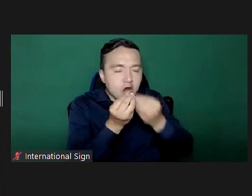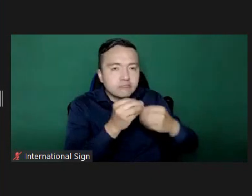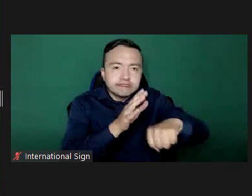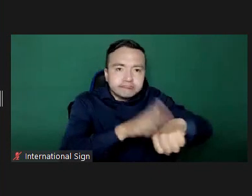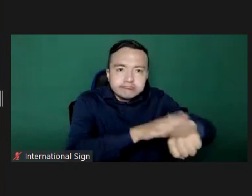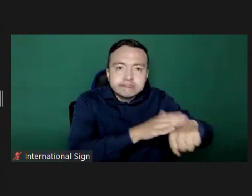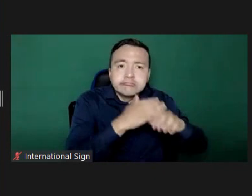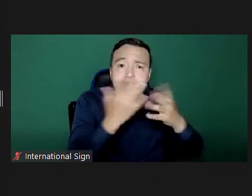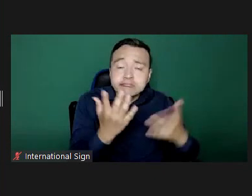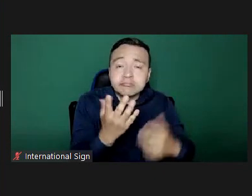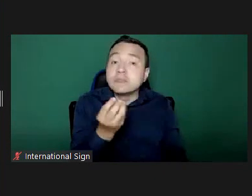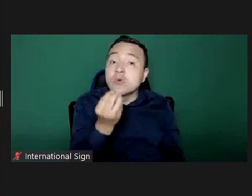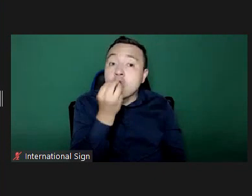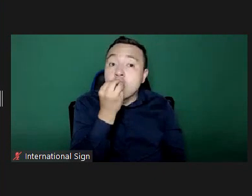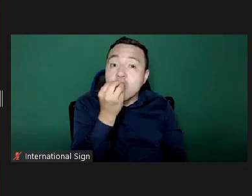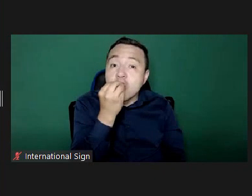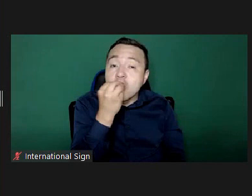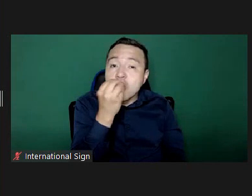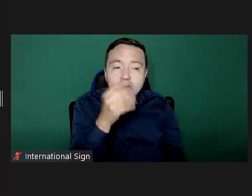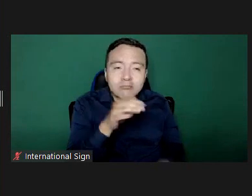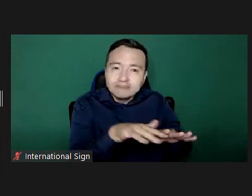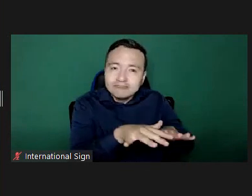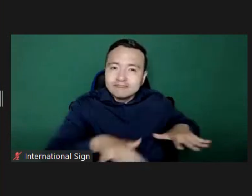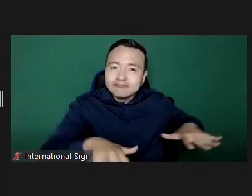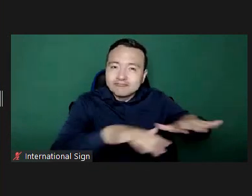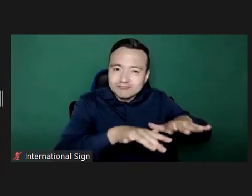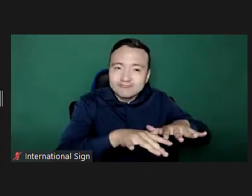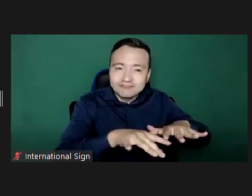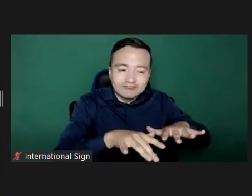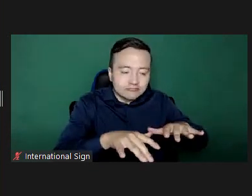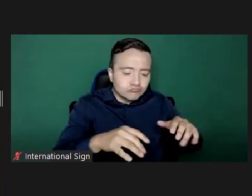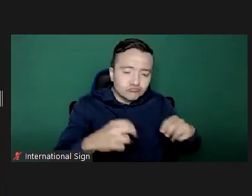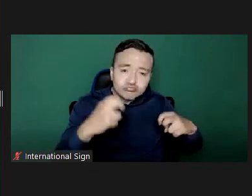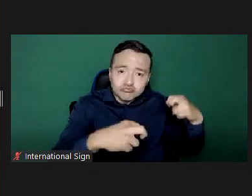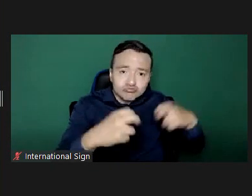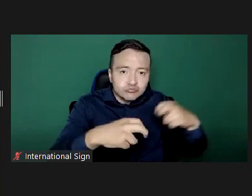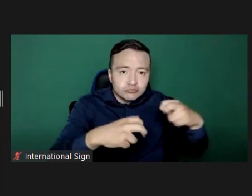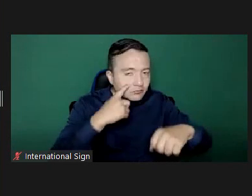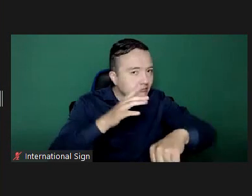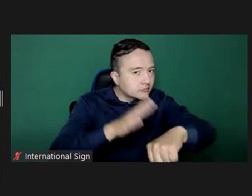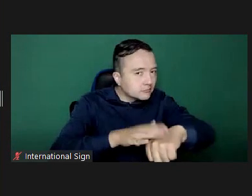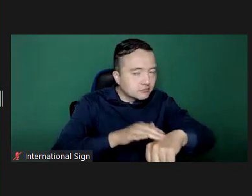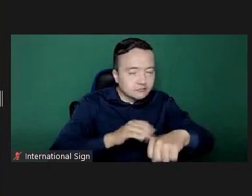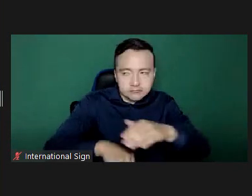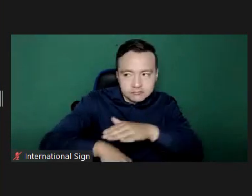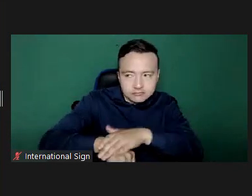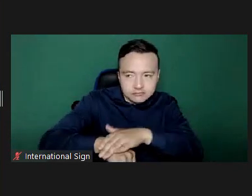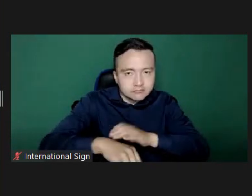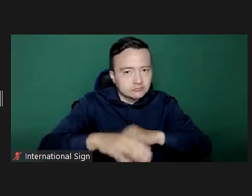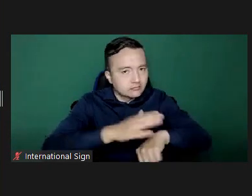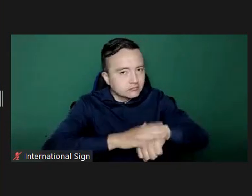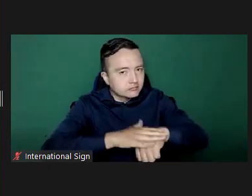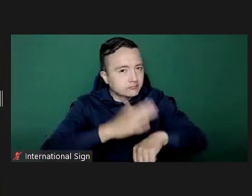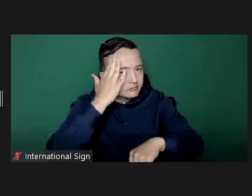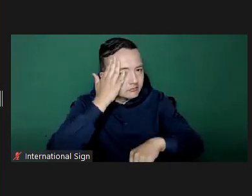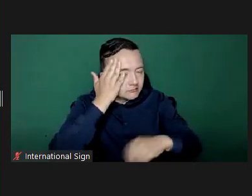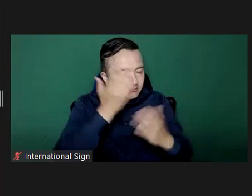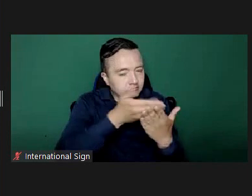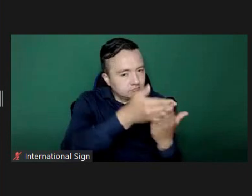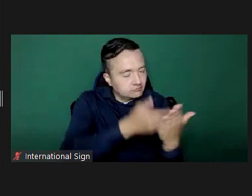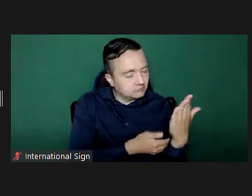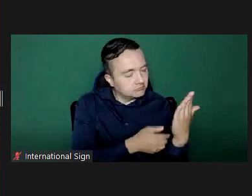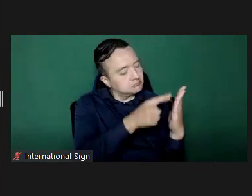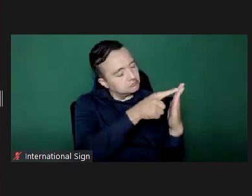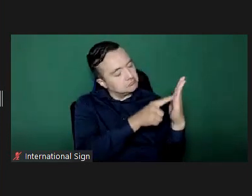restaurantes usamos la persuasión moral para identificar las opciones más nutritivas,